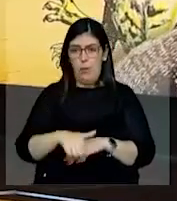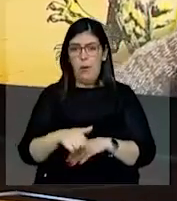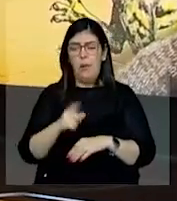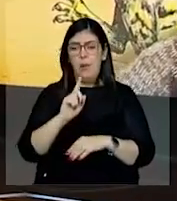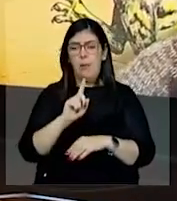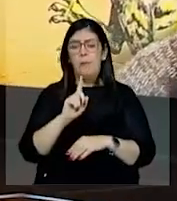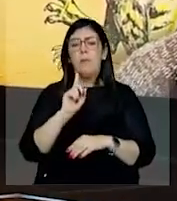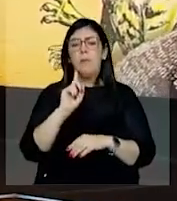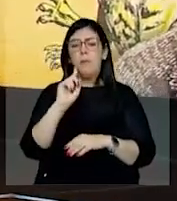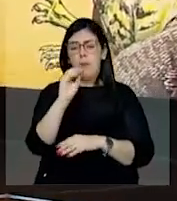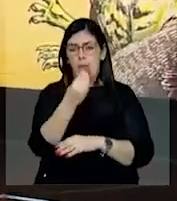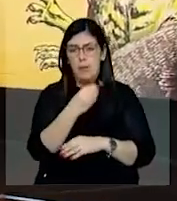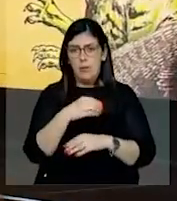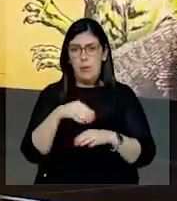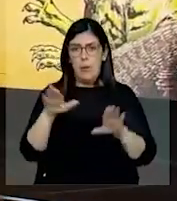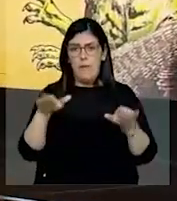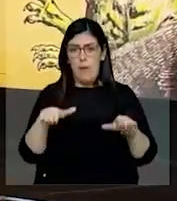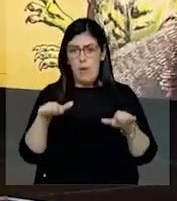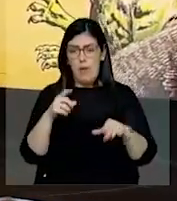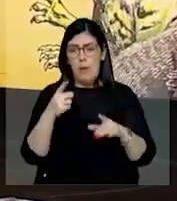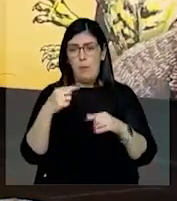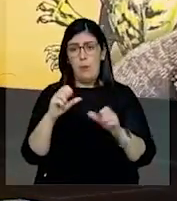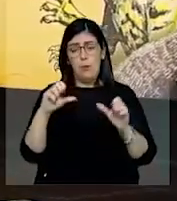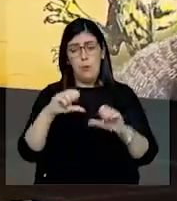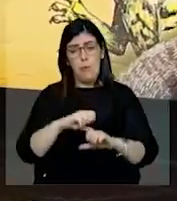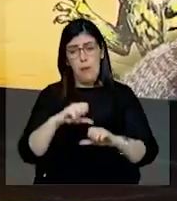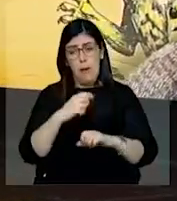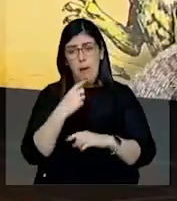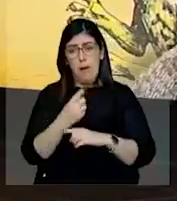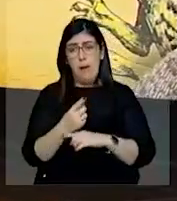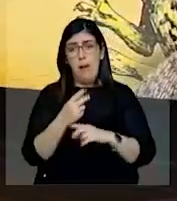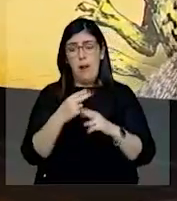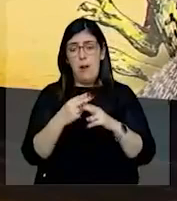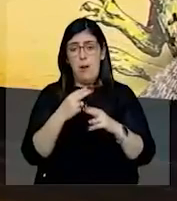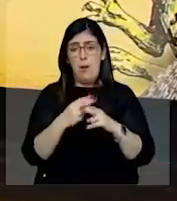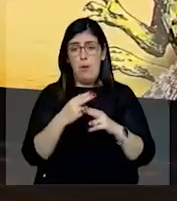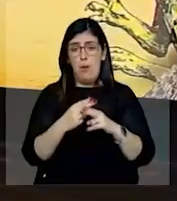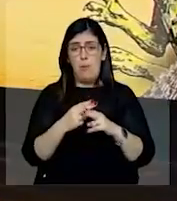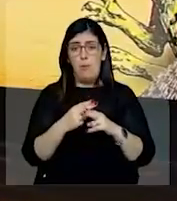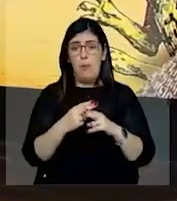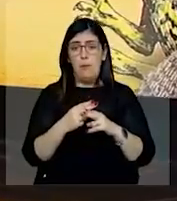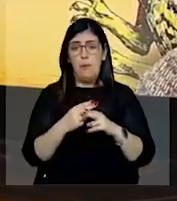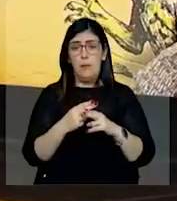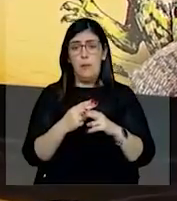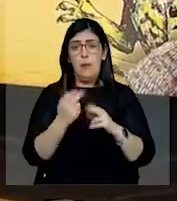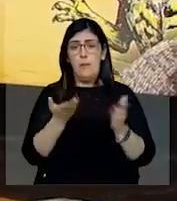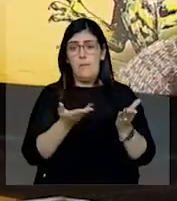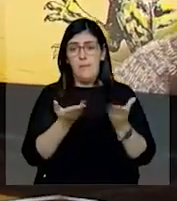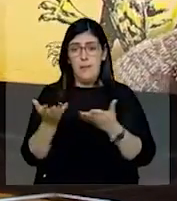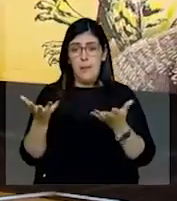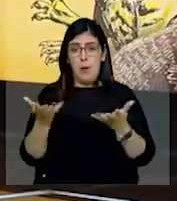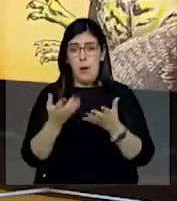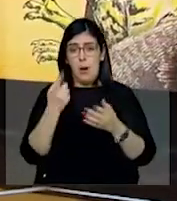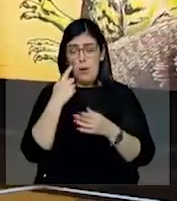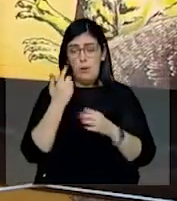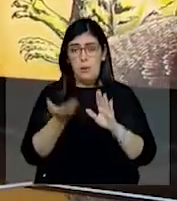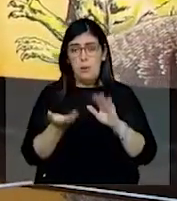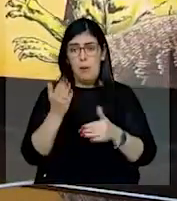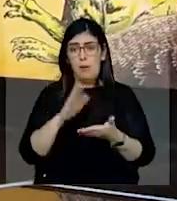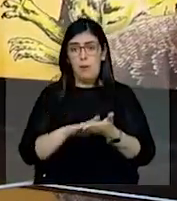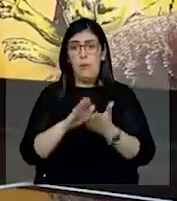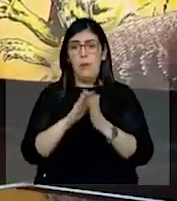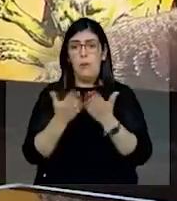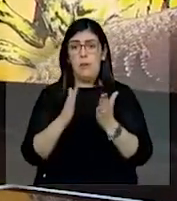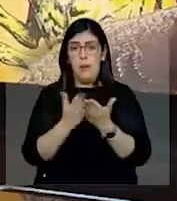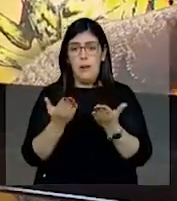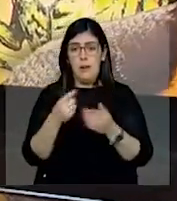voladores, pero yo que soy malísima con esto de los nombres técnicos, los invito a conocer un poco más de este libro que tengo acá,